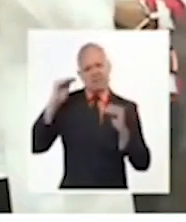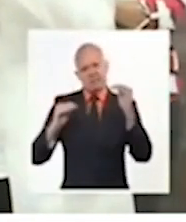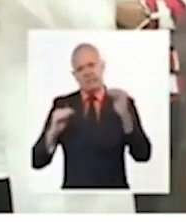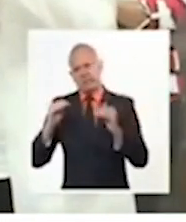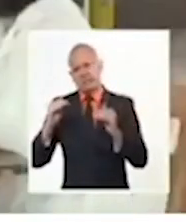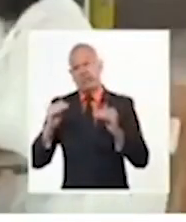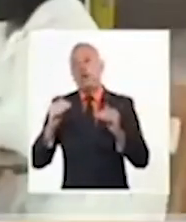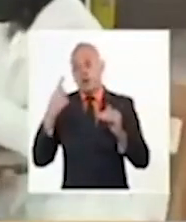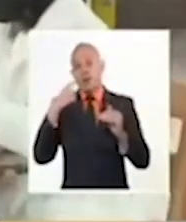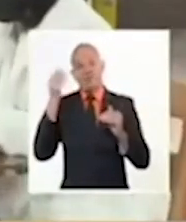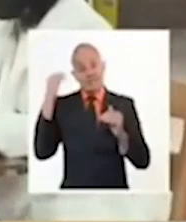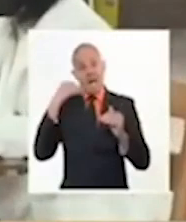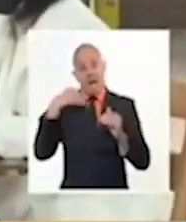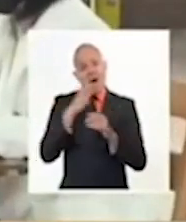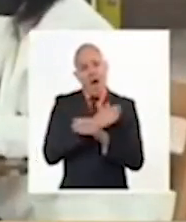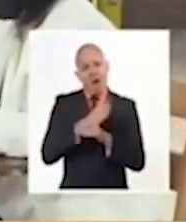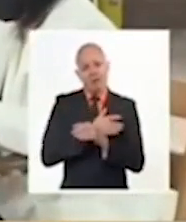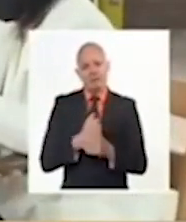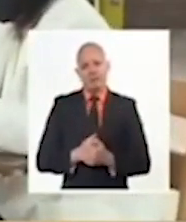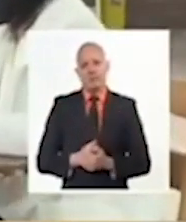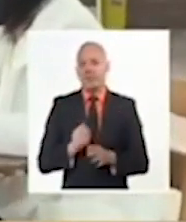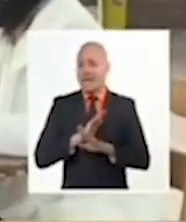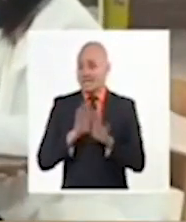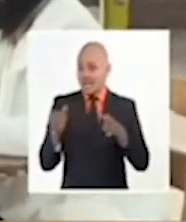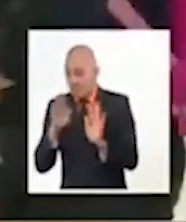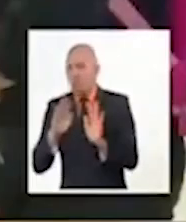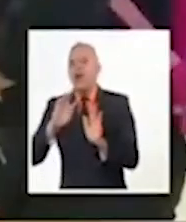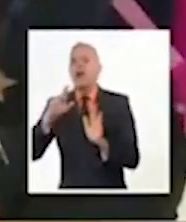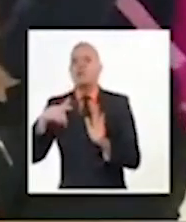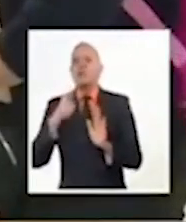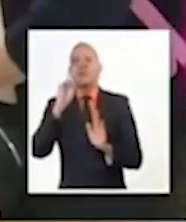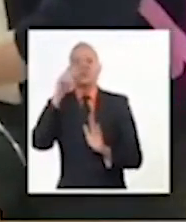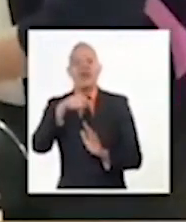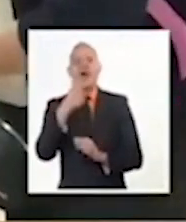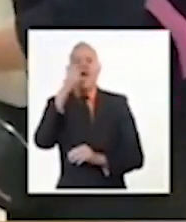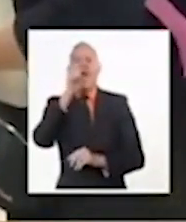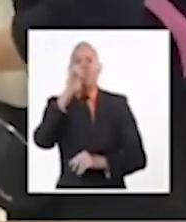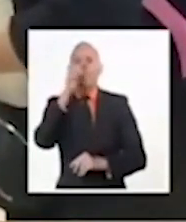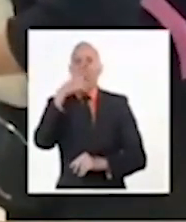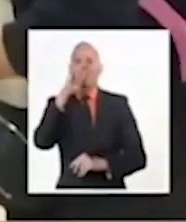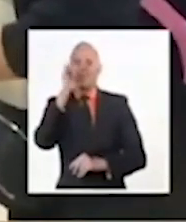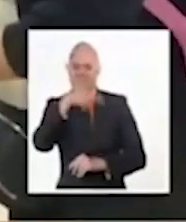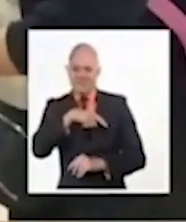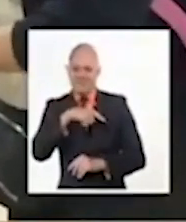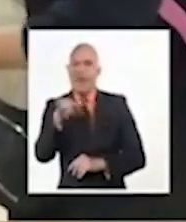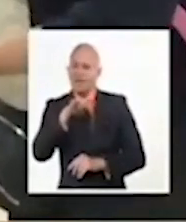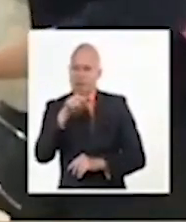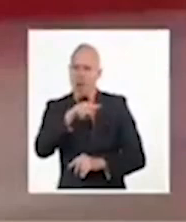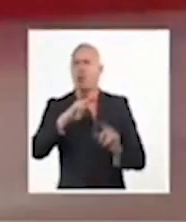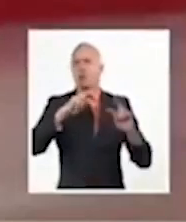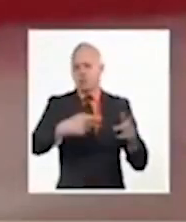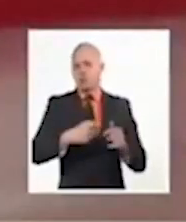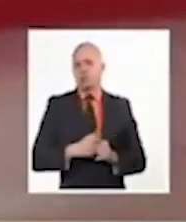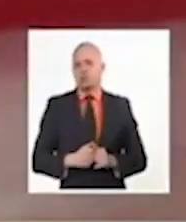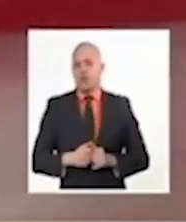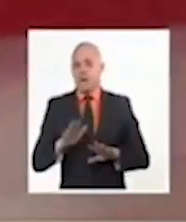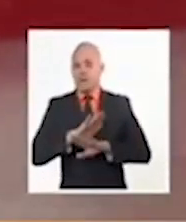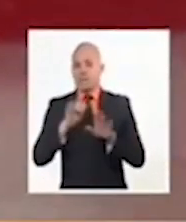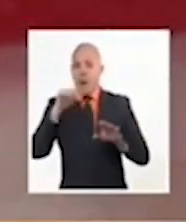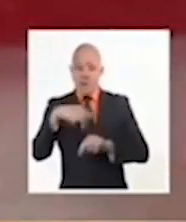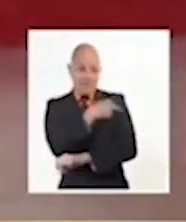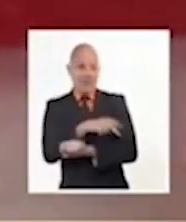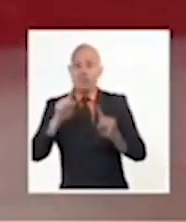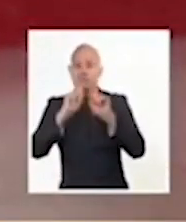eso. Mundo Detección, saludos, gracias por conectarte, gracias a todos los que están llegando, gracias a todos los que están siendo